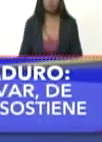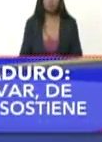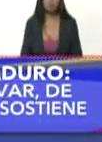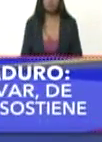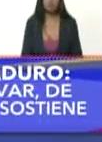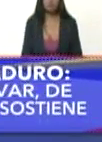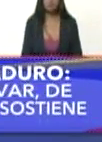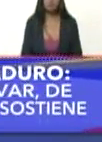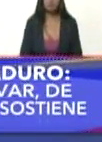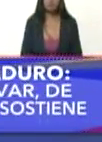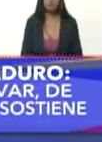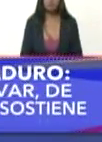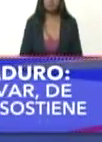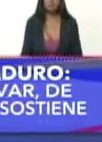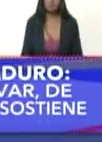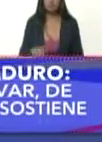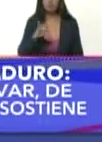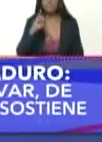de los paradigmas